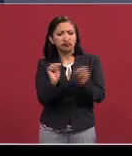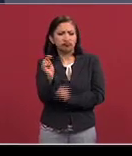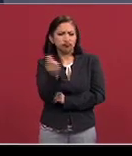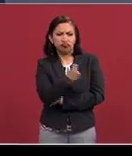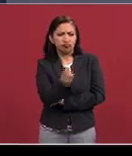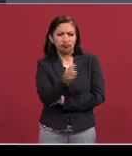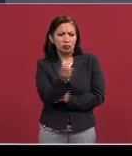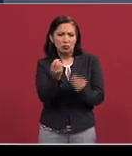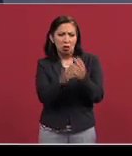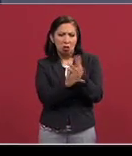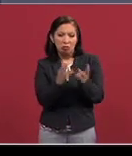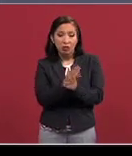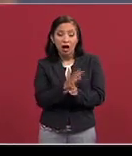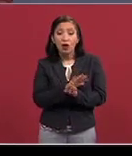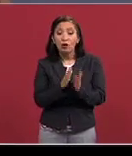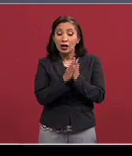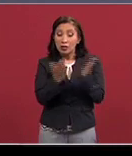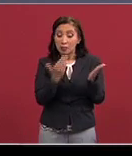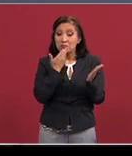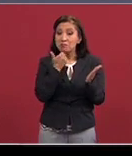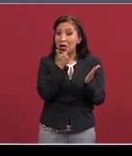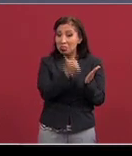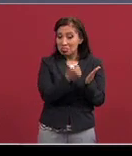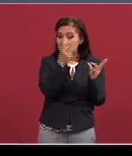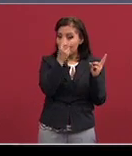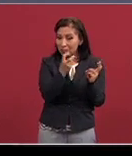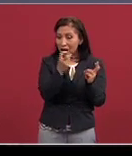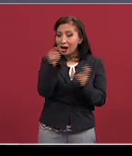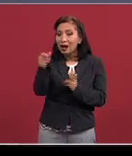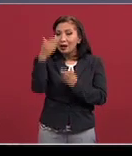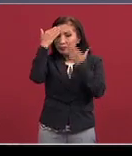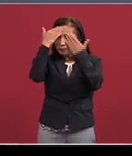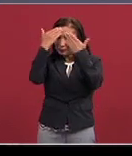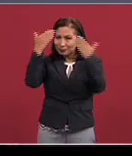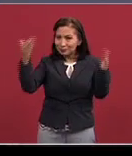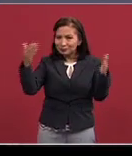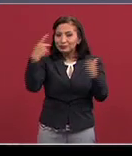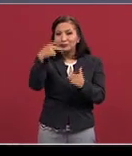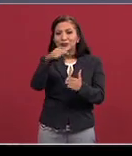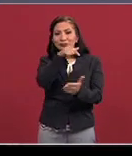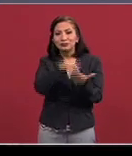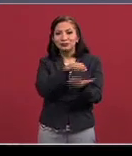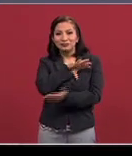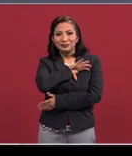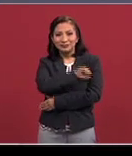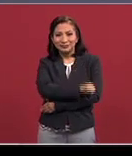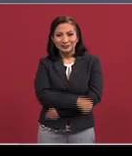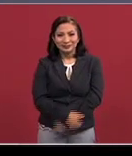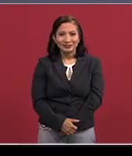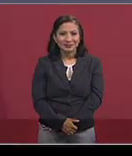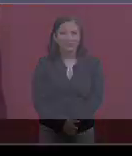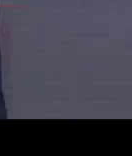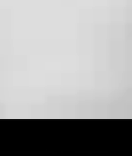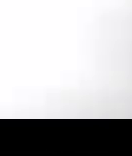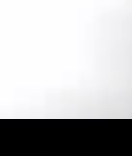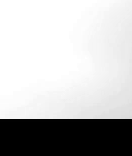se necesitan muchas cosas. Un buen libro a la mano, nuestra mente abierta y el espacio que prefieran.